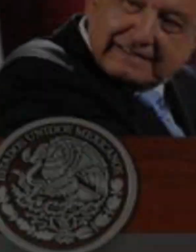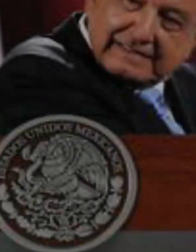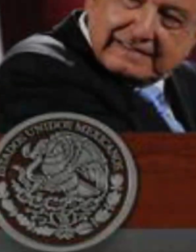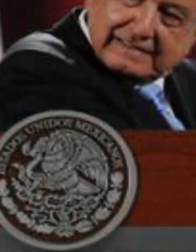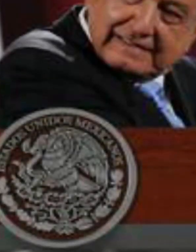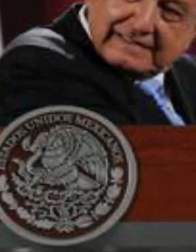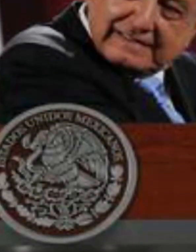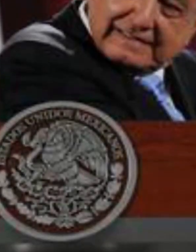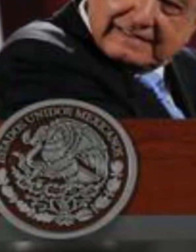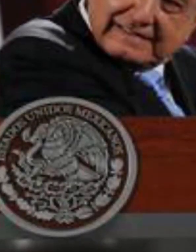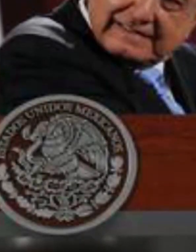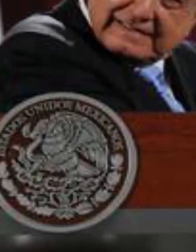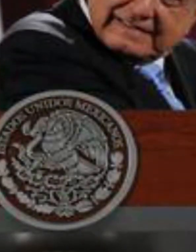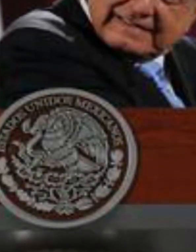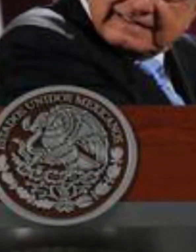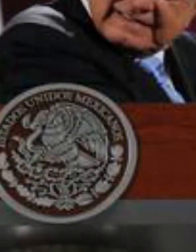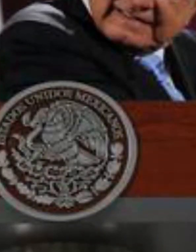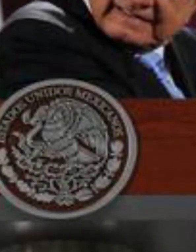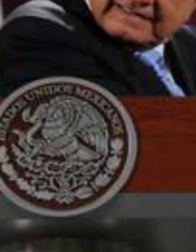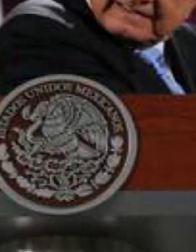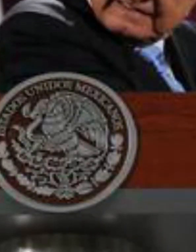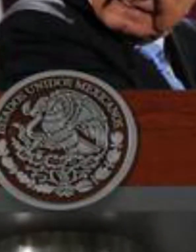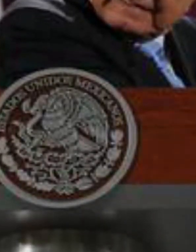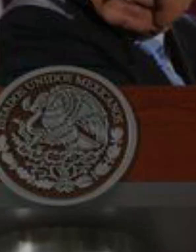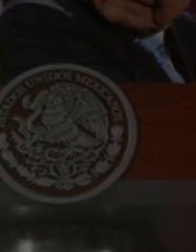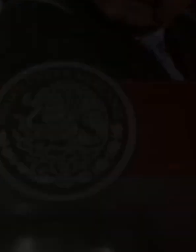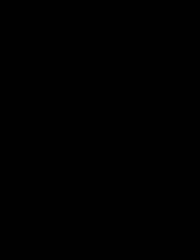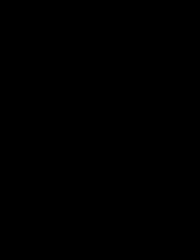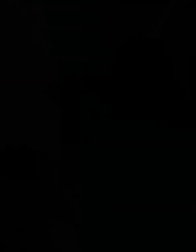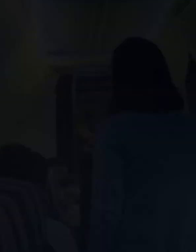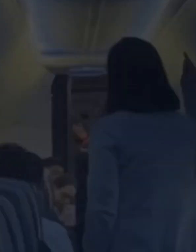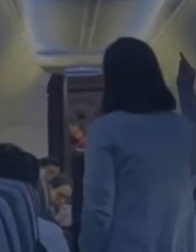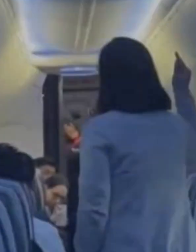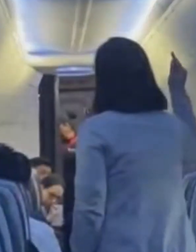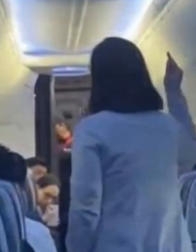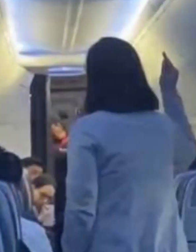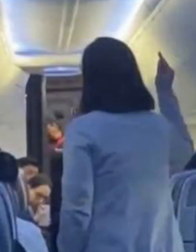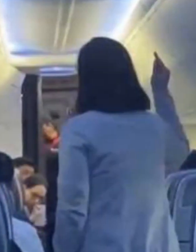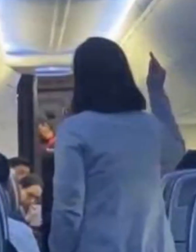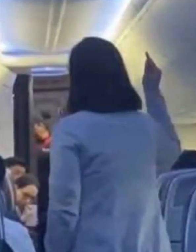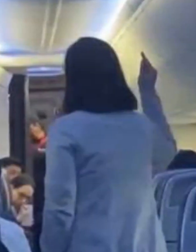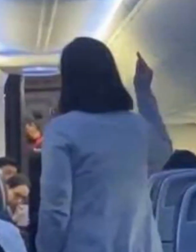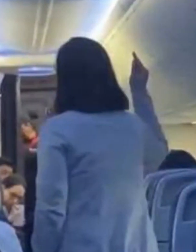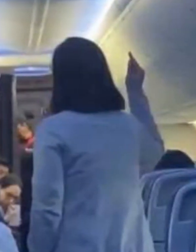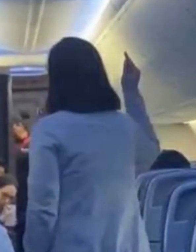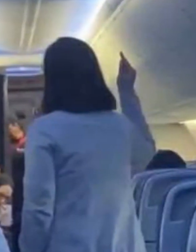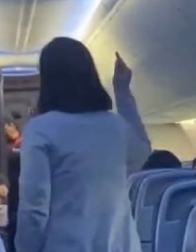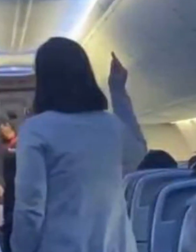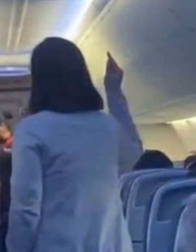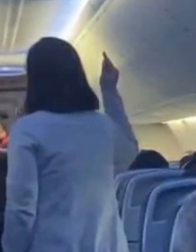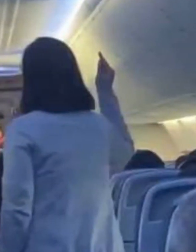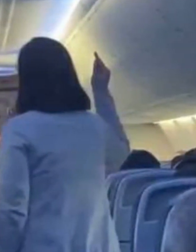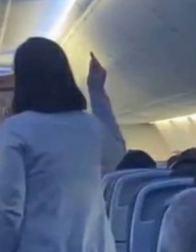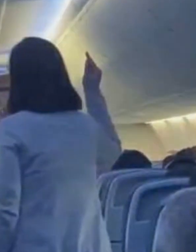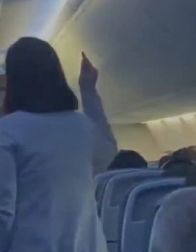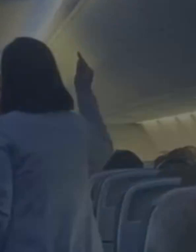Tras un video difundido a través de las redes sociales en donde una mujer en un avión comercial le dice de todo al